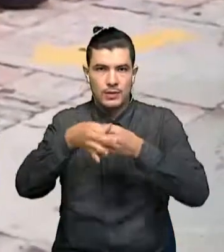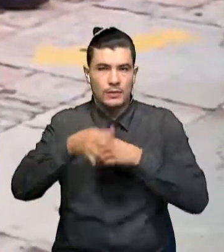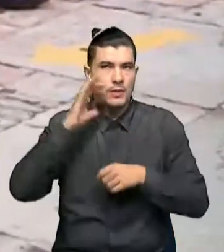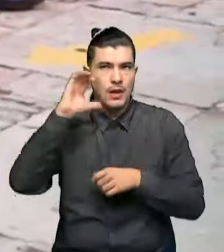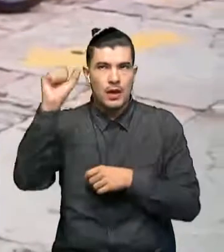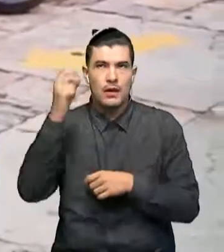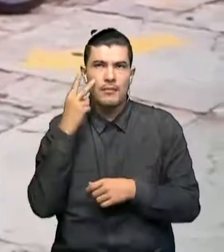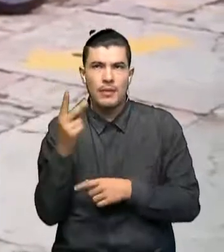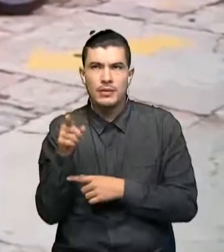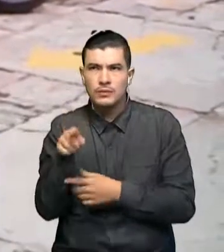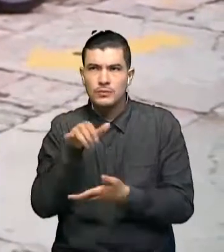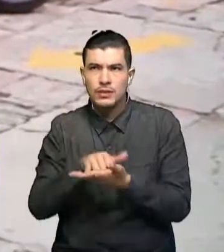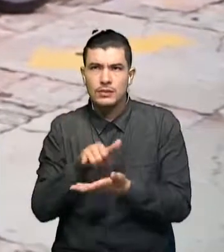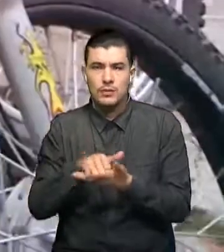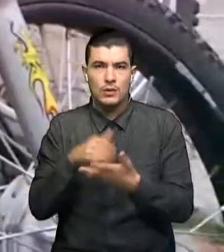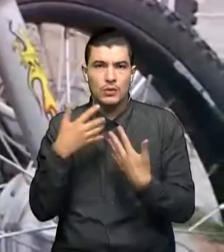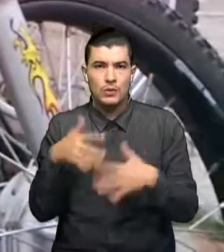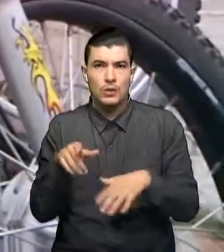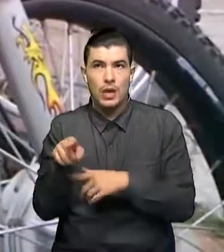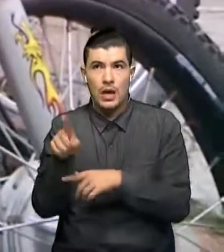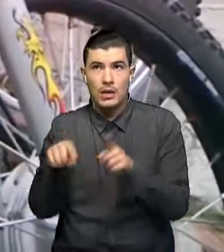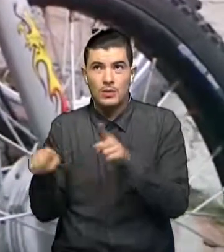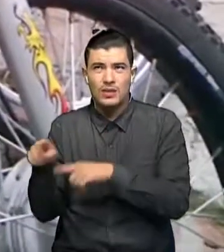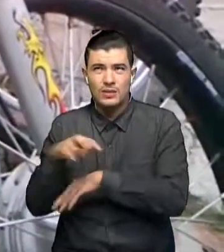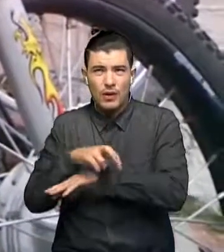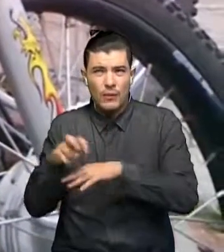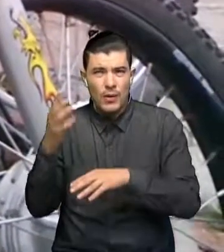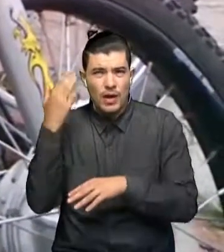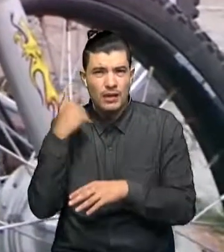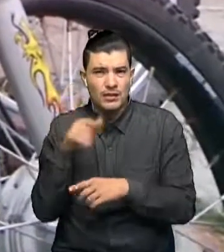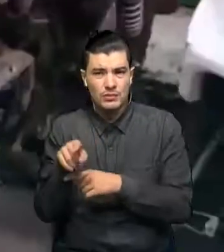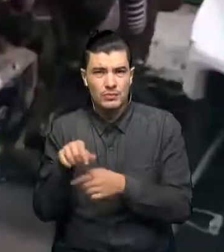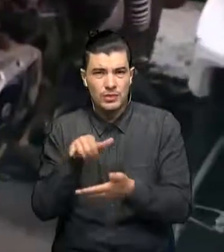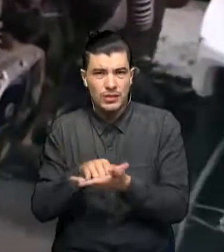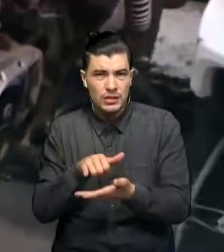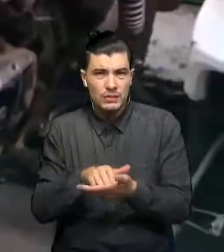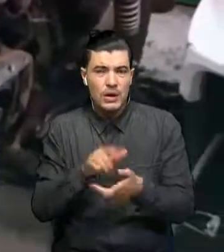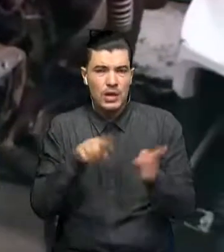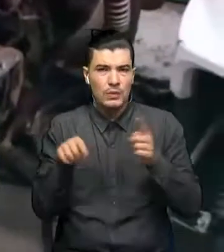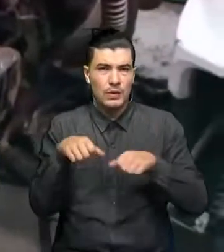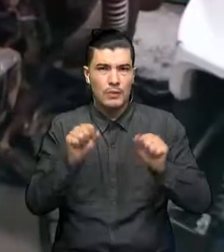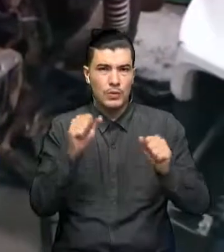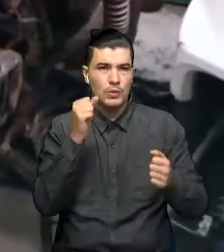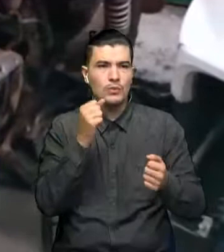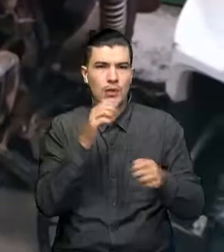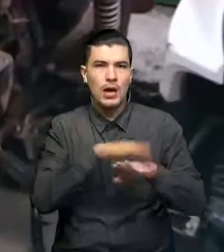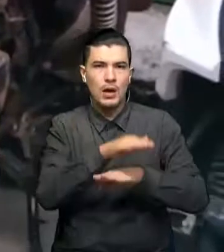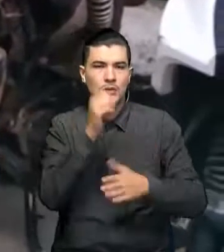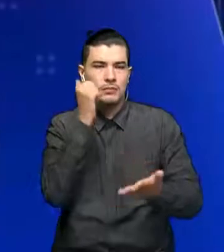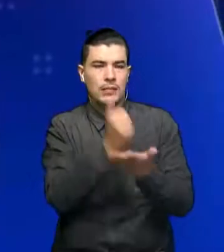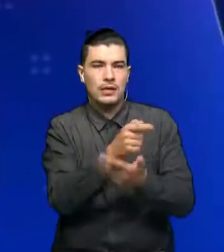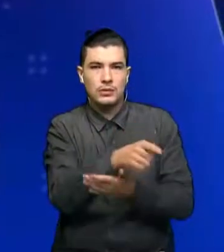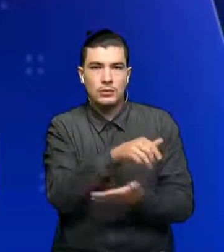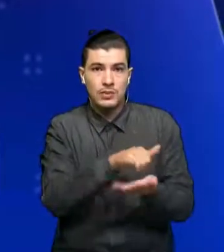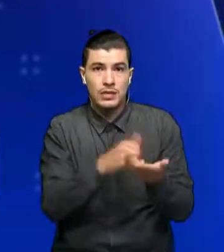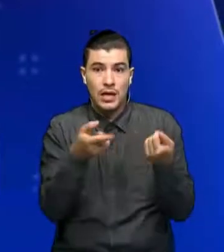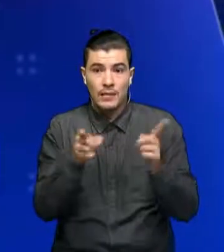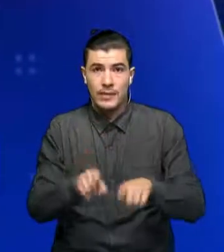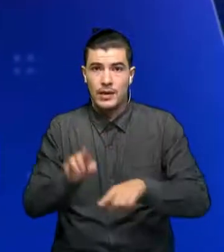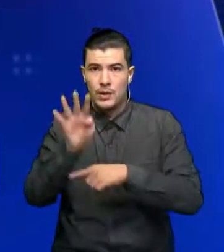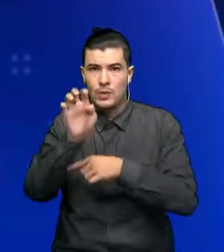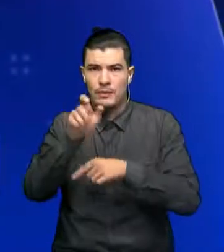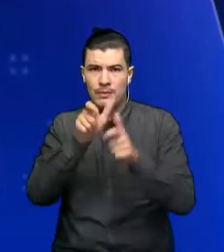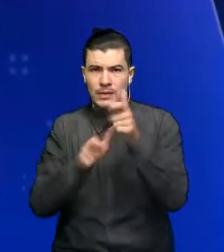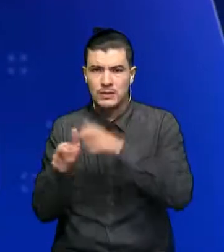investigaciones penales en algunas han cometido algunos hurtos y en otros se han cometido algunos homicidios igualmente 9 capturas que se han realizado por